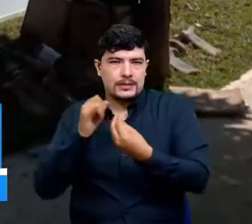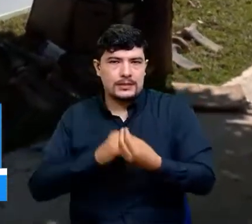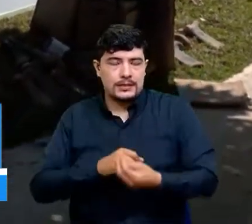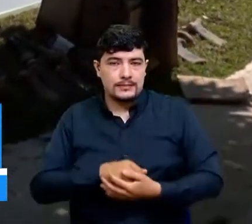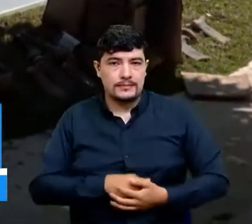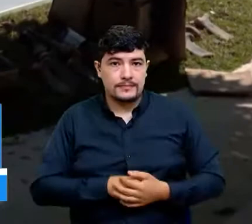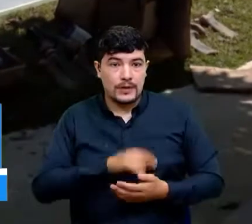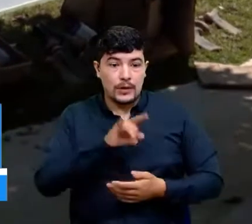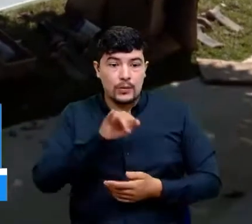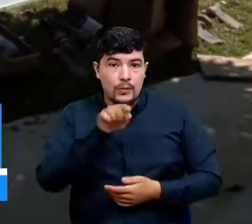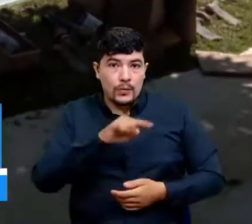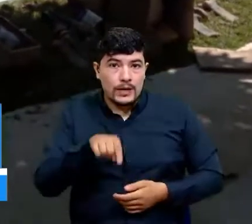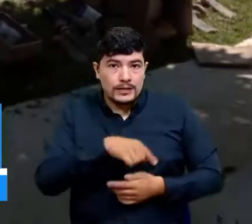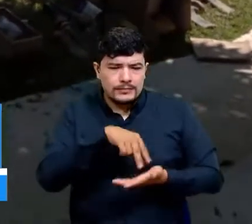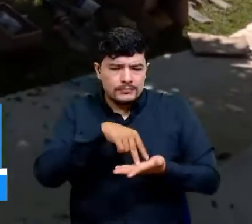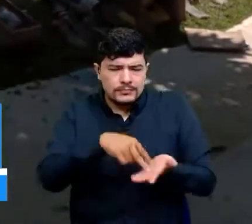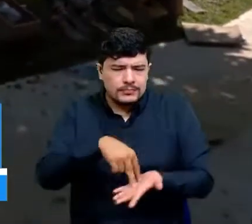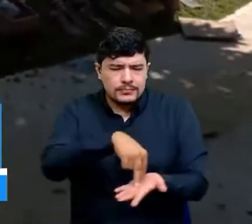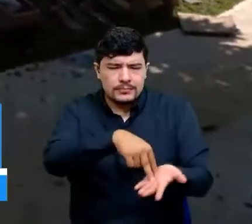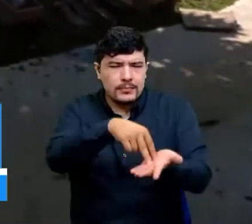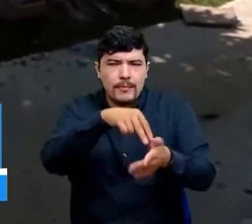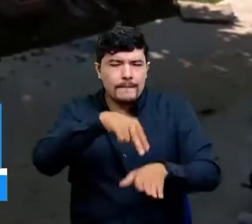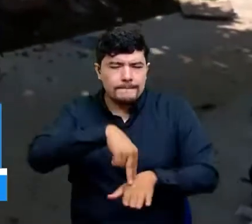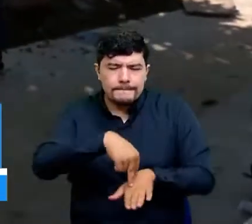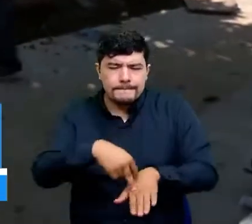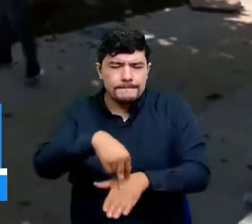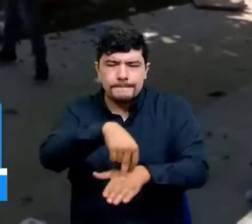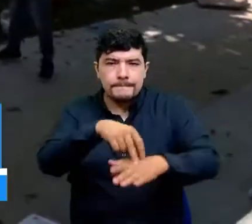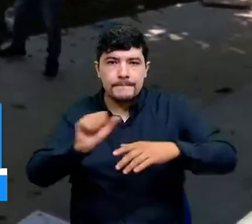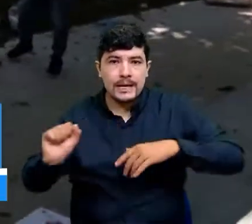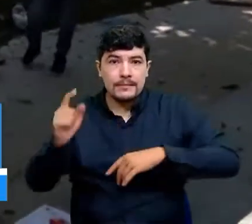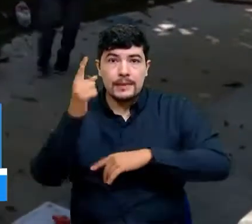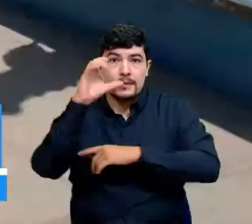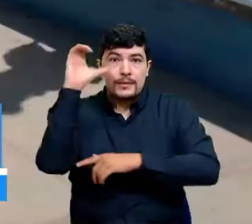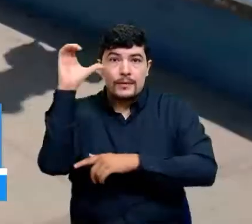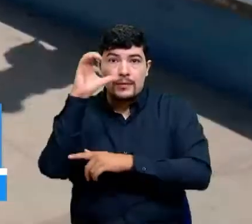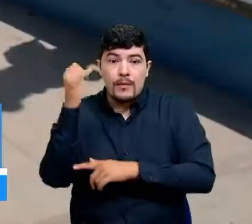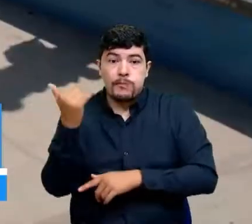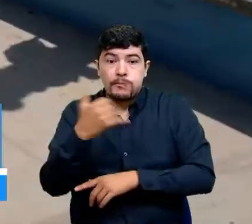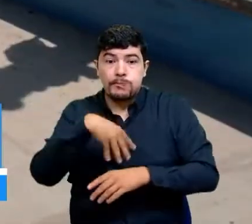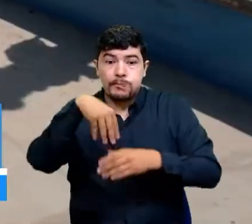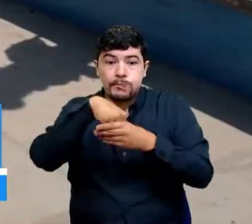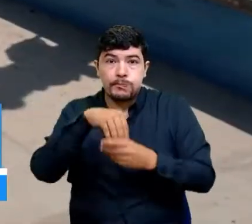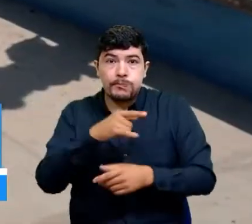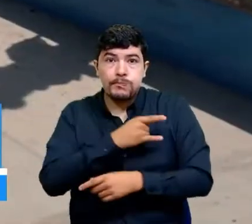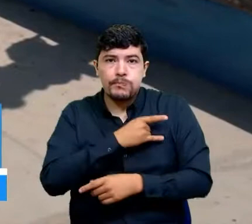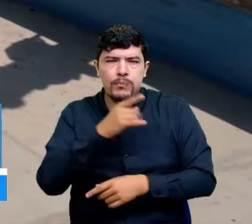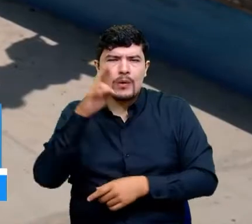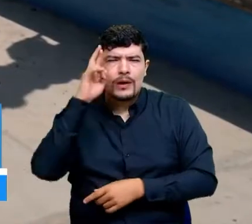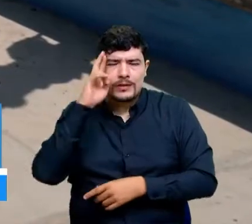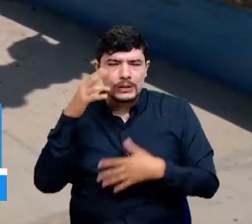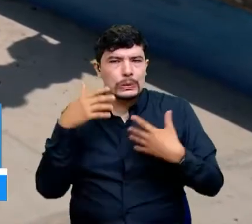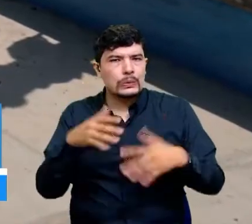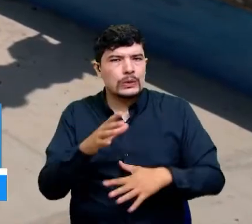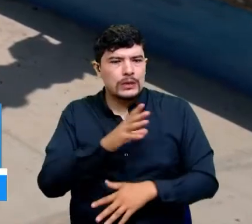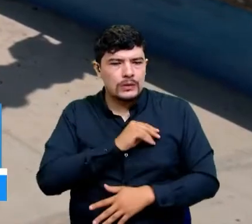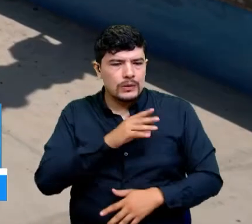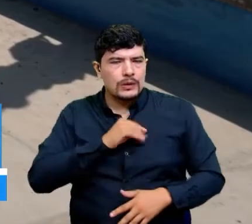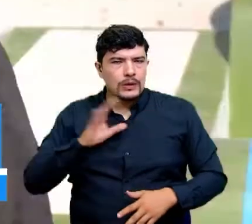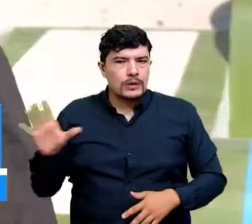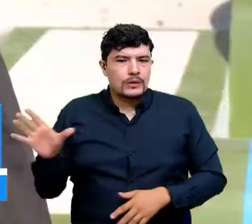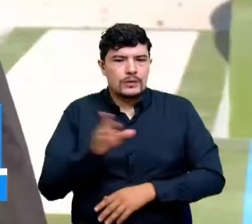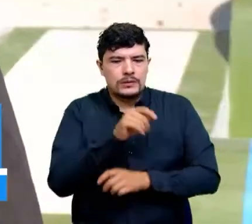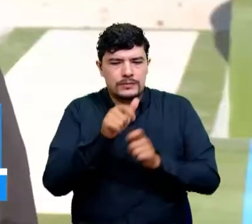es el skatepark es el primero en colombia en una universidad entonces esto es para la alegría de todos los